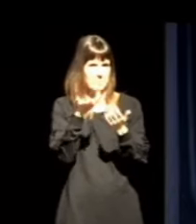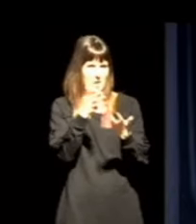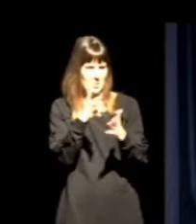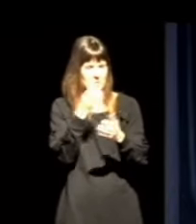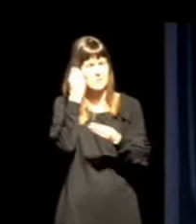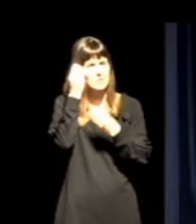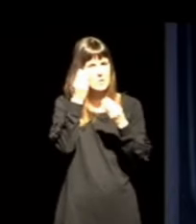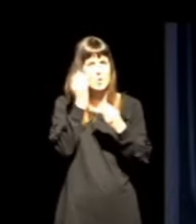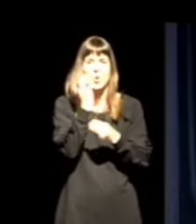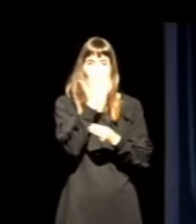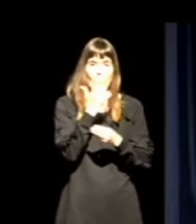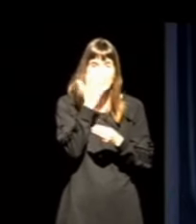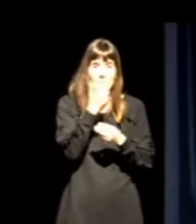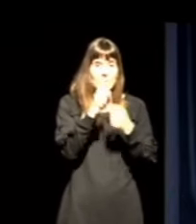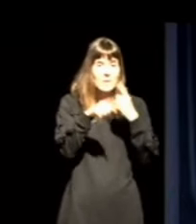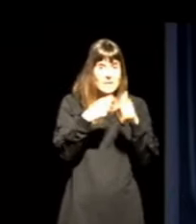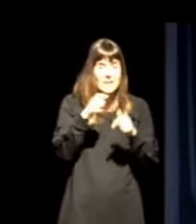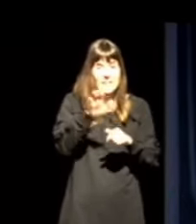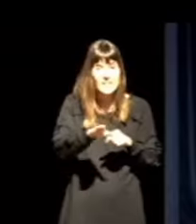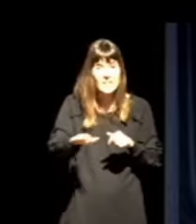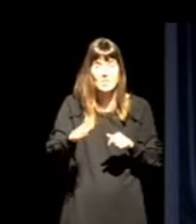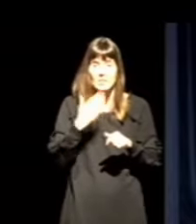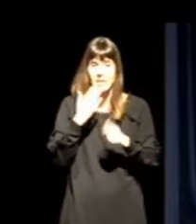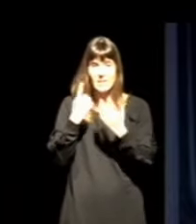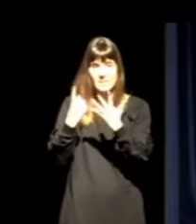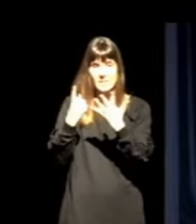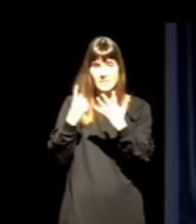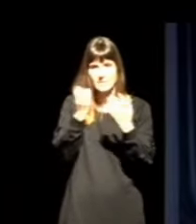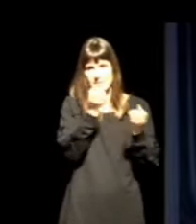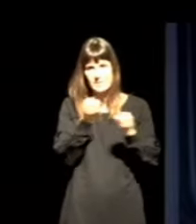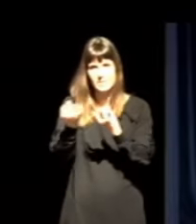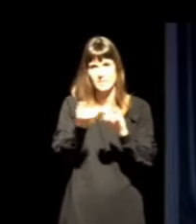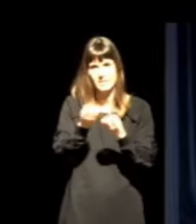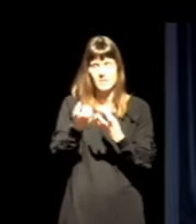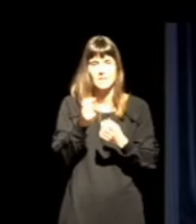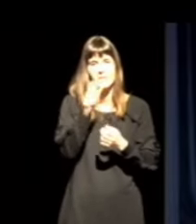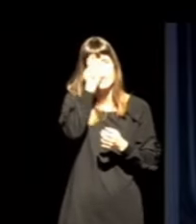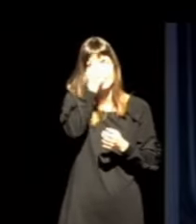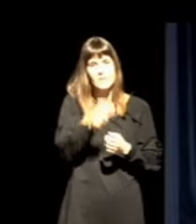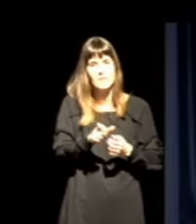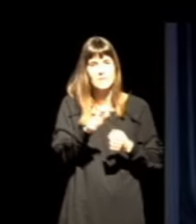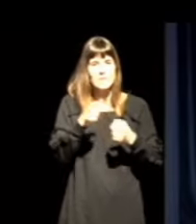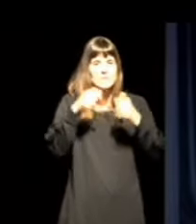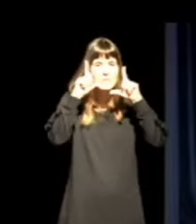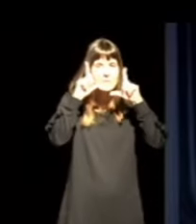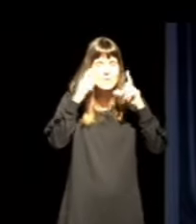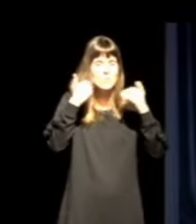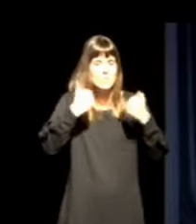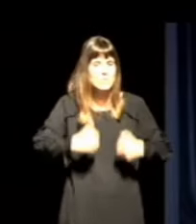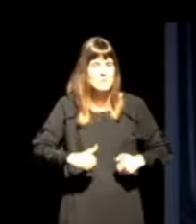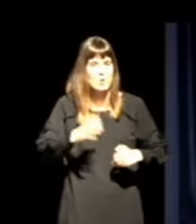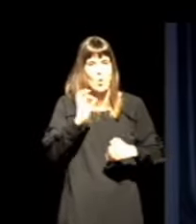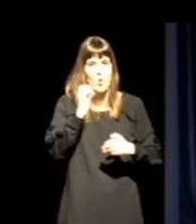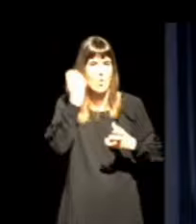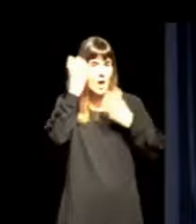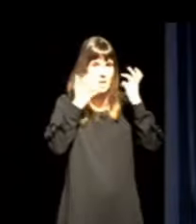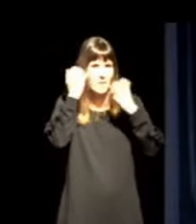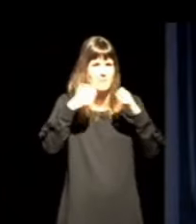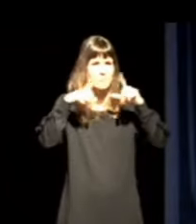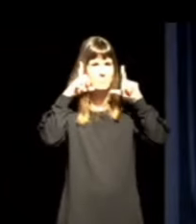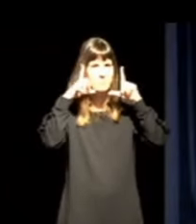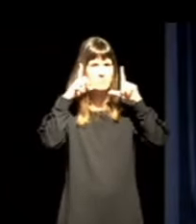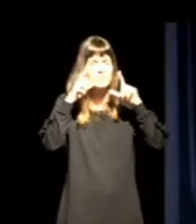fuera un cuento para niños y niñas de 6 años, en donde el humano o animal, personaje del cuento, que